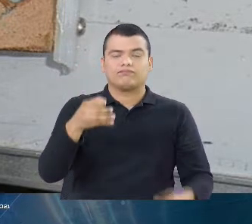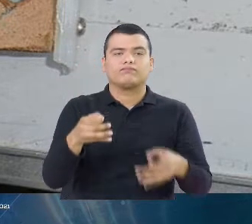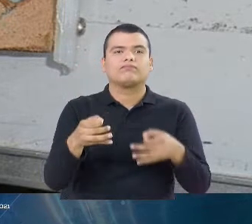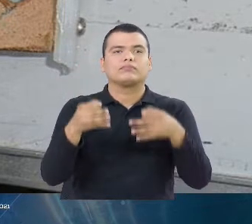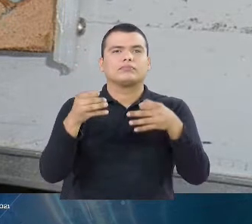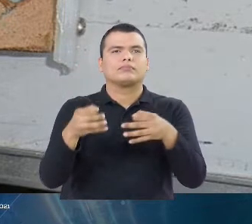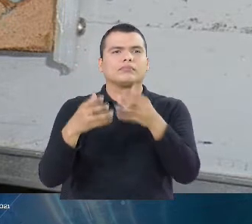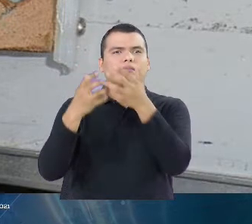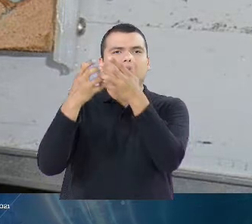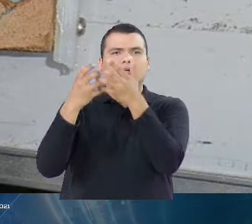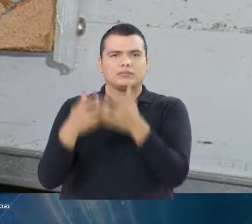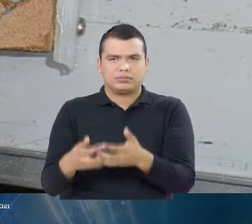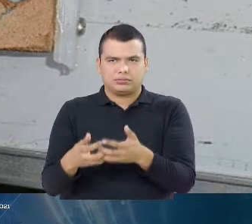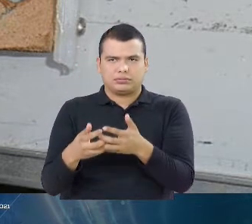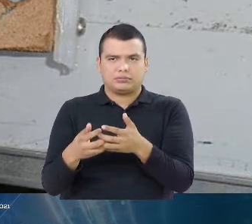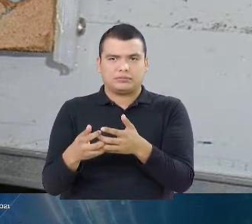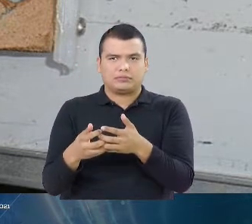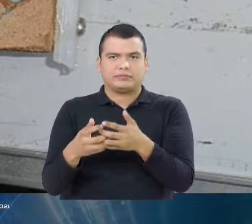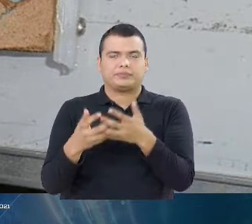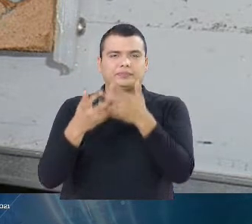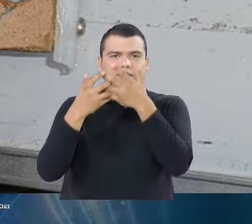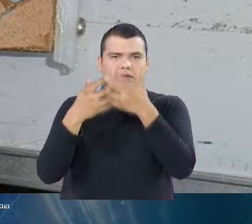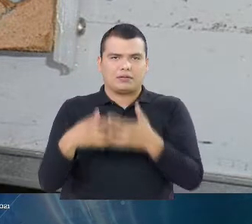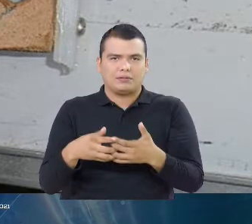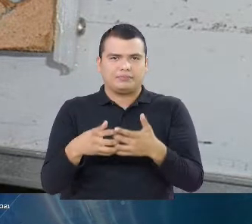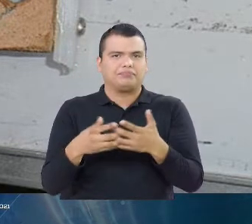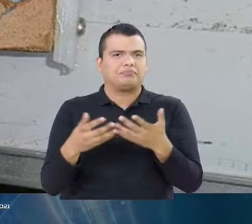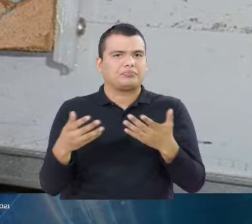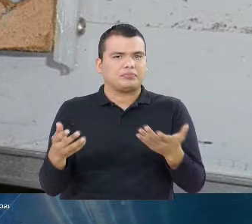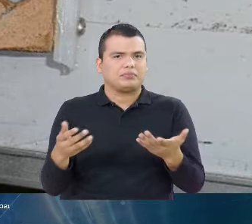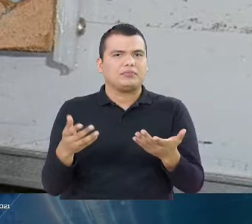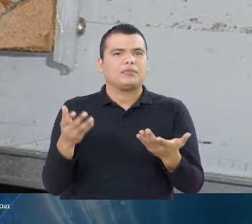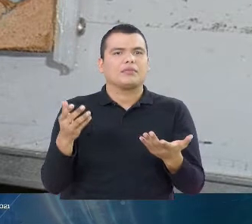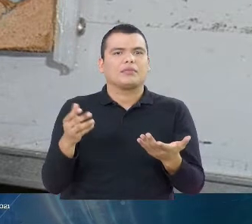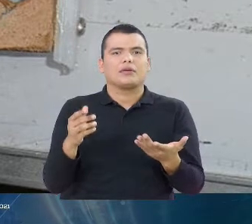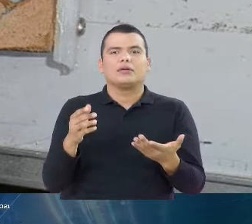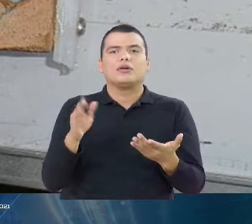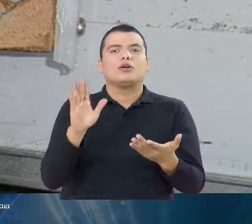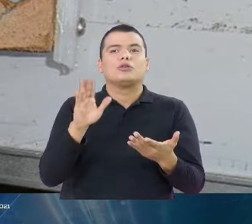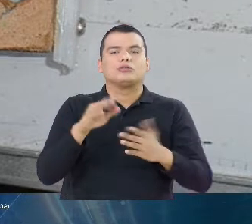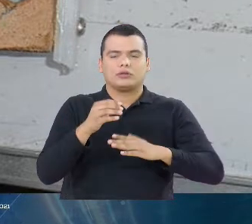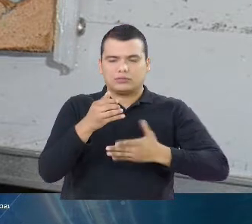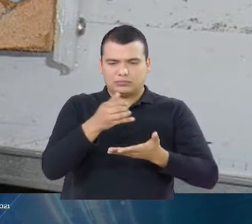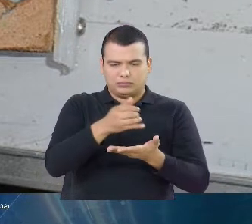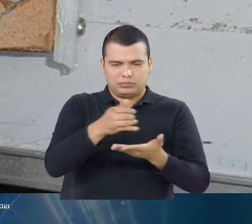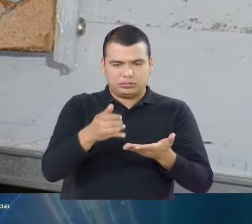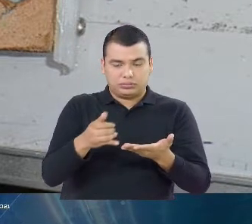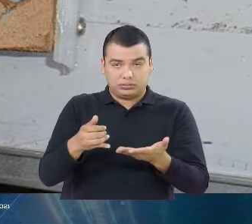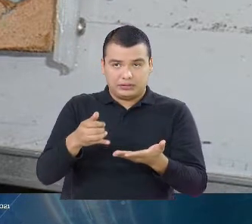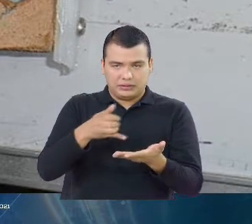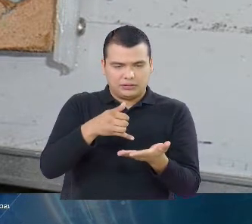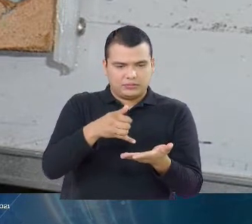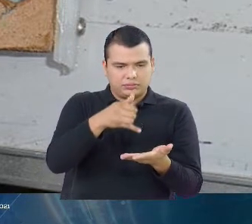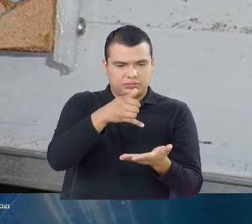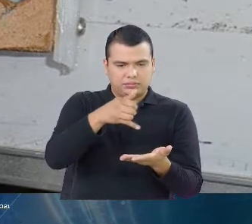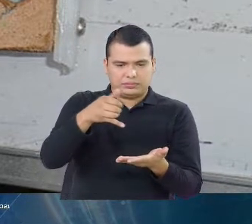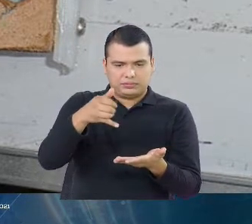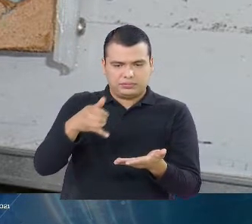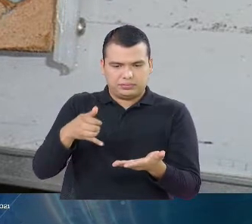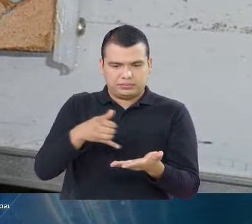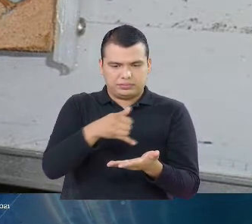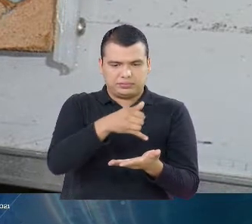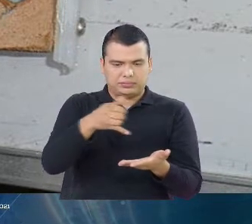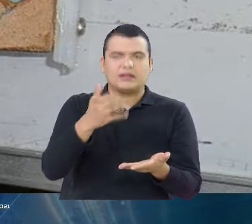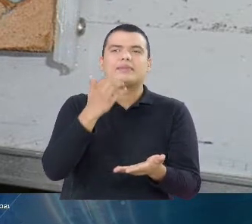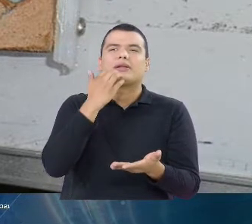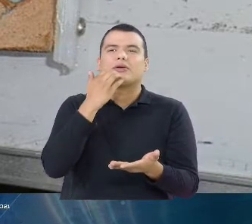mecanismo es el que me sube el lapicero. Cuando él está dibujando, por ejemplo, si tuviera un láser no